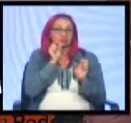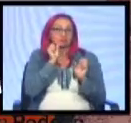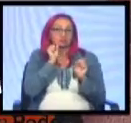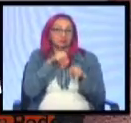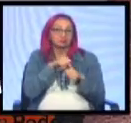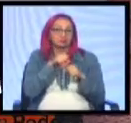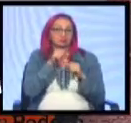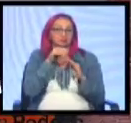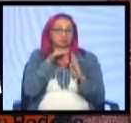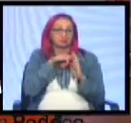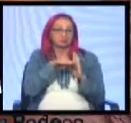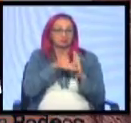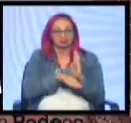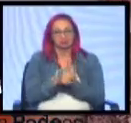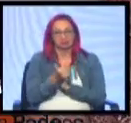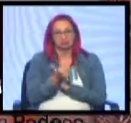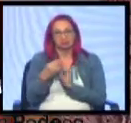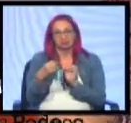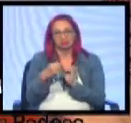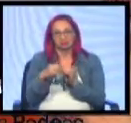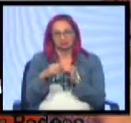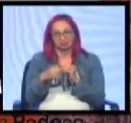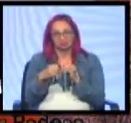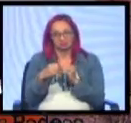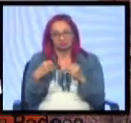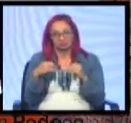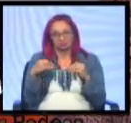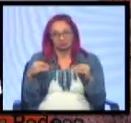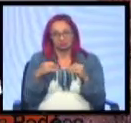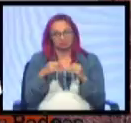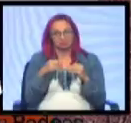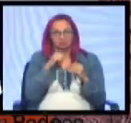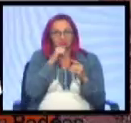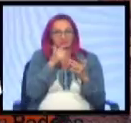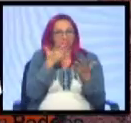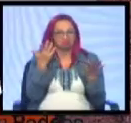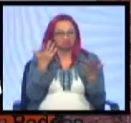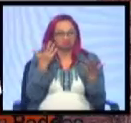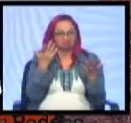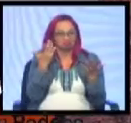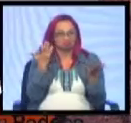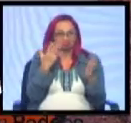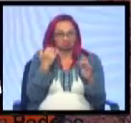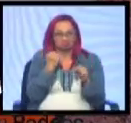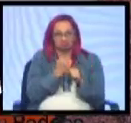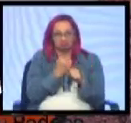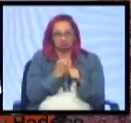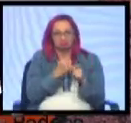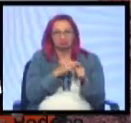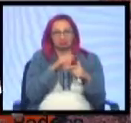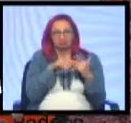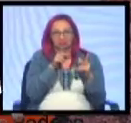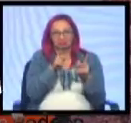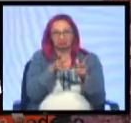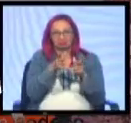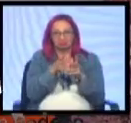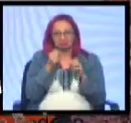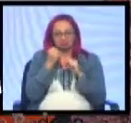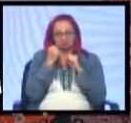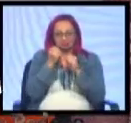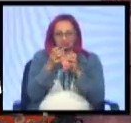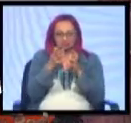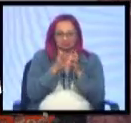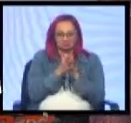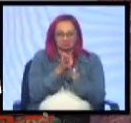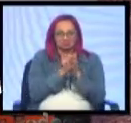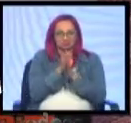podíamos bajar los premios y hacer más números y venderlo más, pero así no opera, ¿verdad? Todo el mundo quiere ganar y todo el mundo